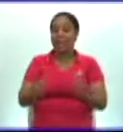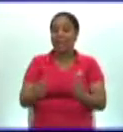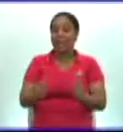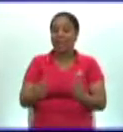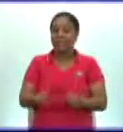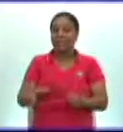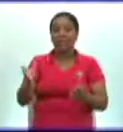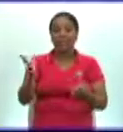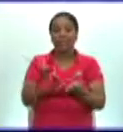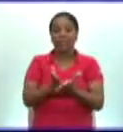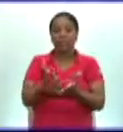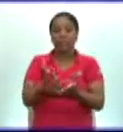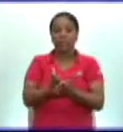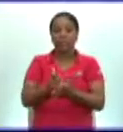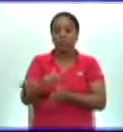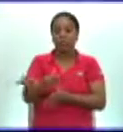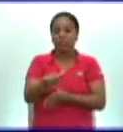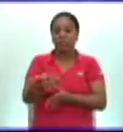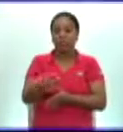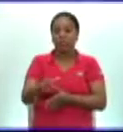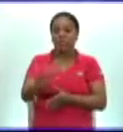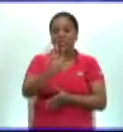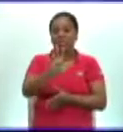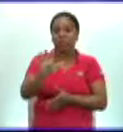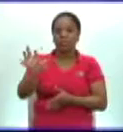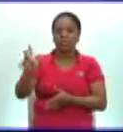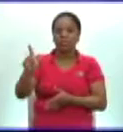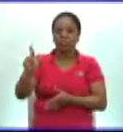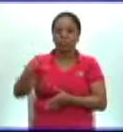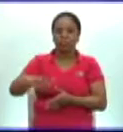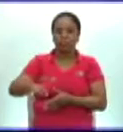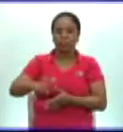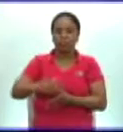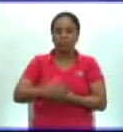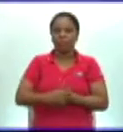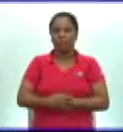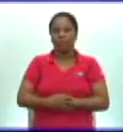es igual a 55 kilogramos.